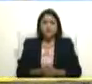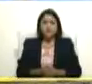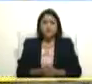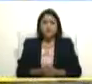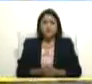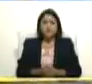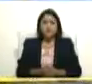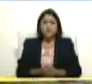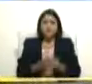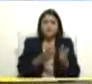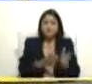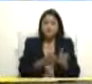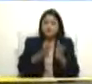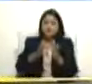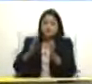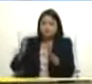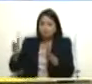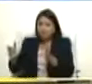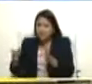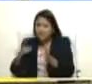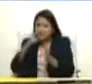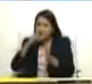Pasaron esos años,